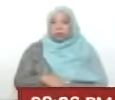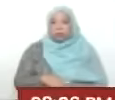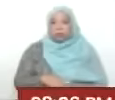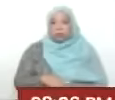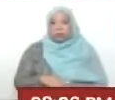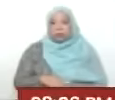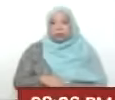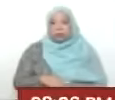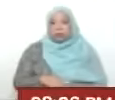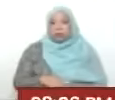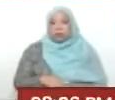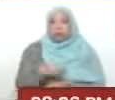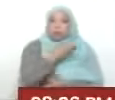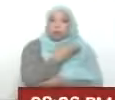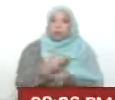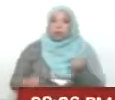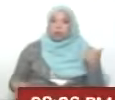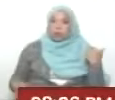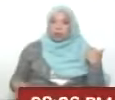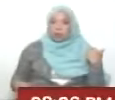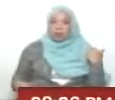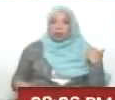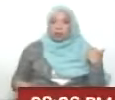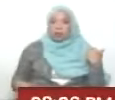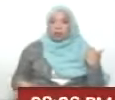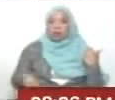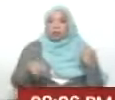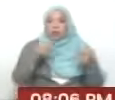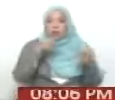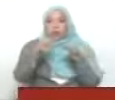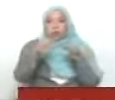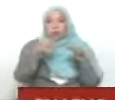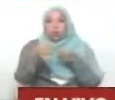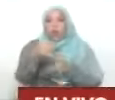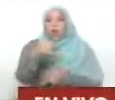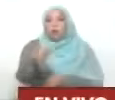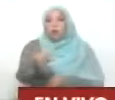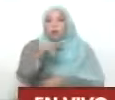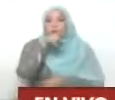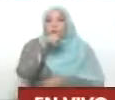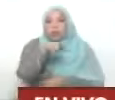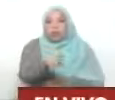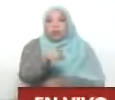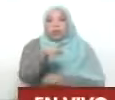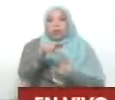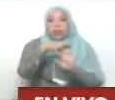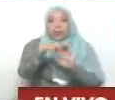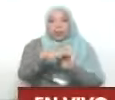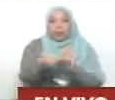Mira, Nicolás, cuando un presidente habla, no habla, da órdenes.